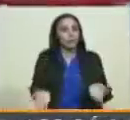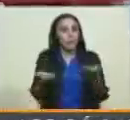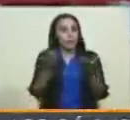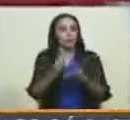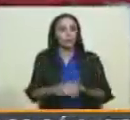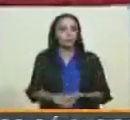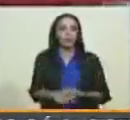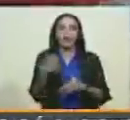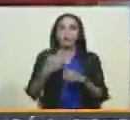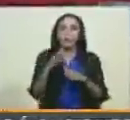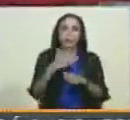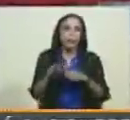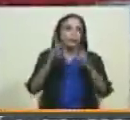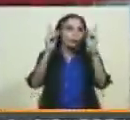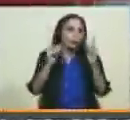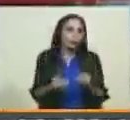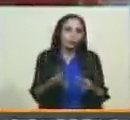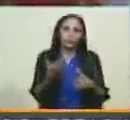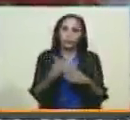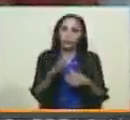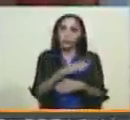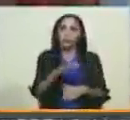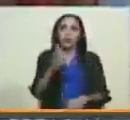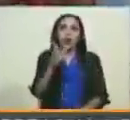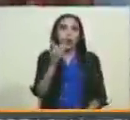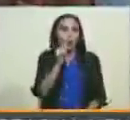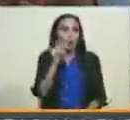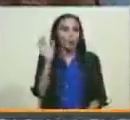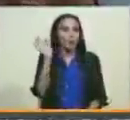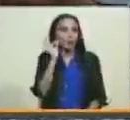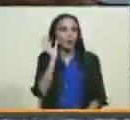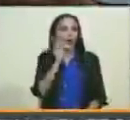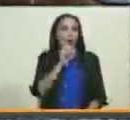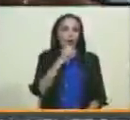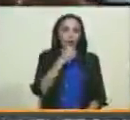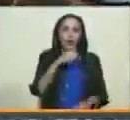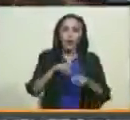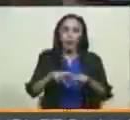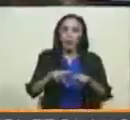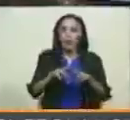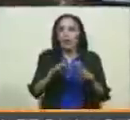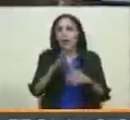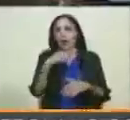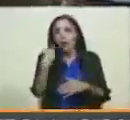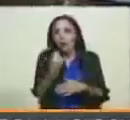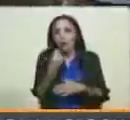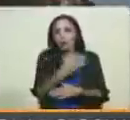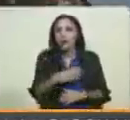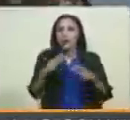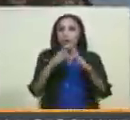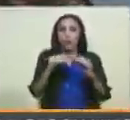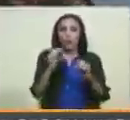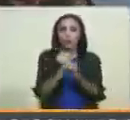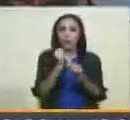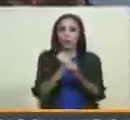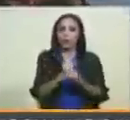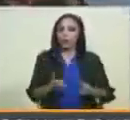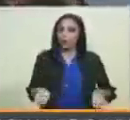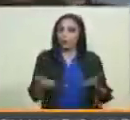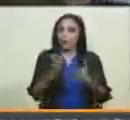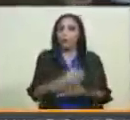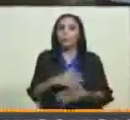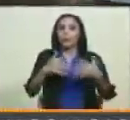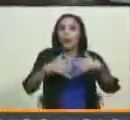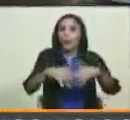de Venezuela a votar. Vamos, señor, a votar. Vamos, muchacho, a votar. Vamos, compañero trabajador. Vamos,